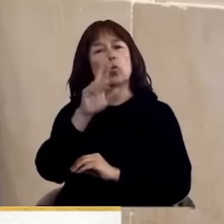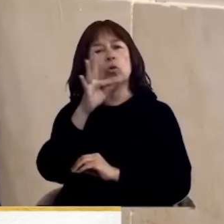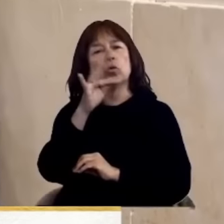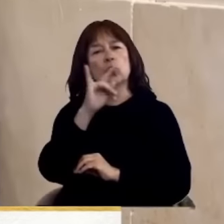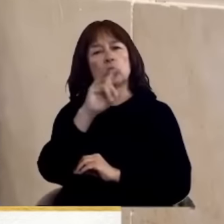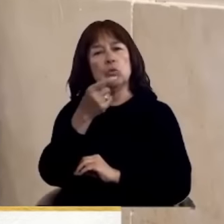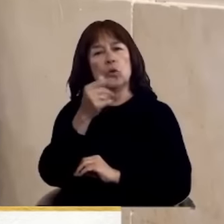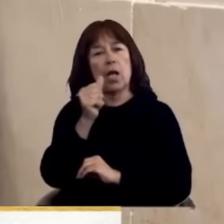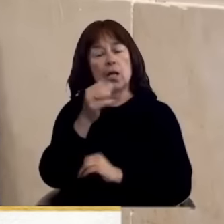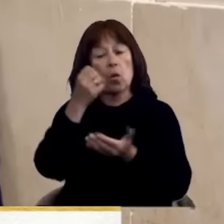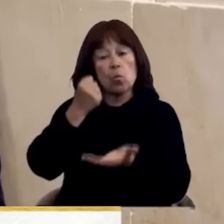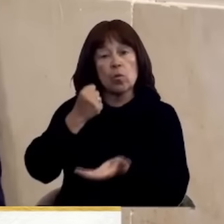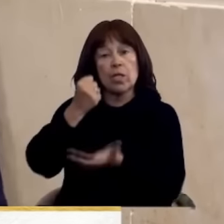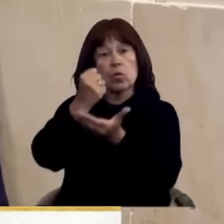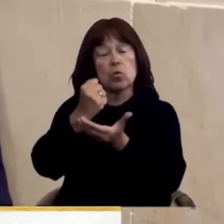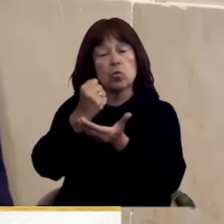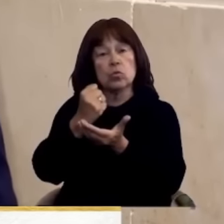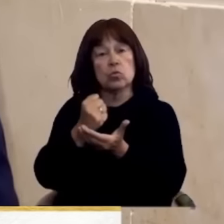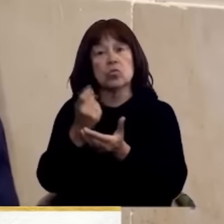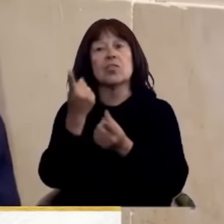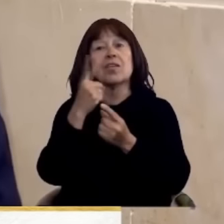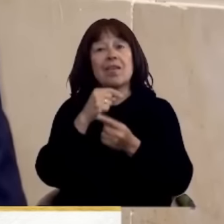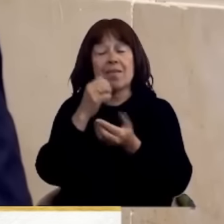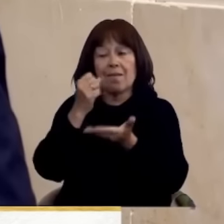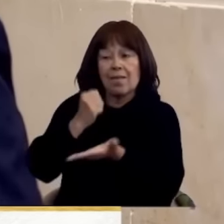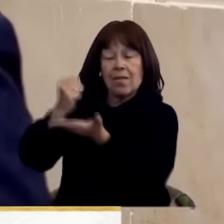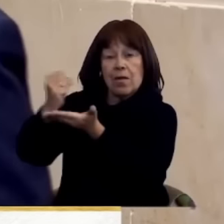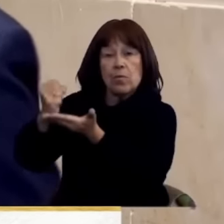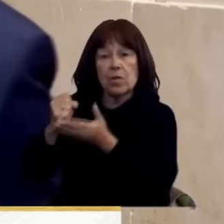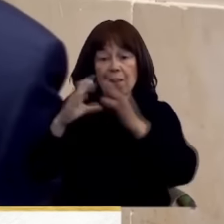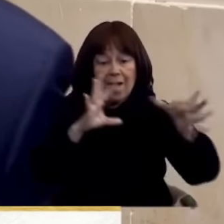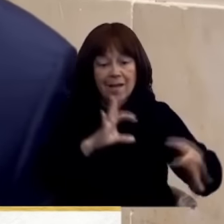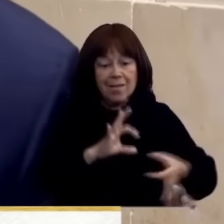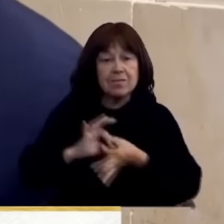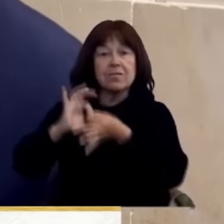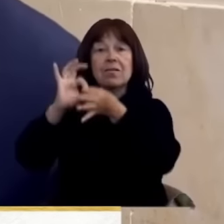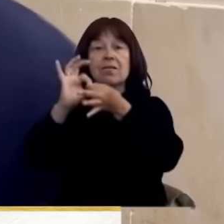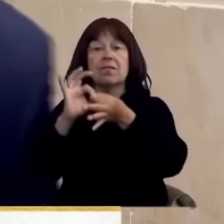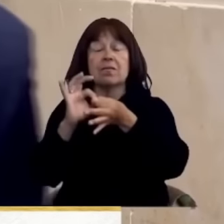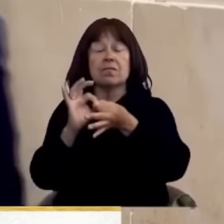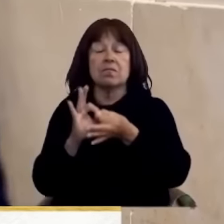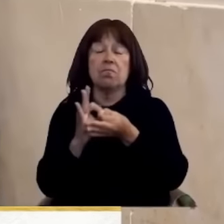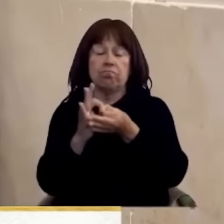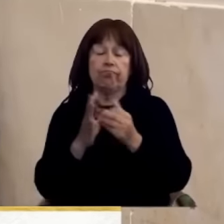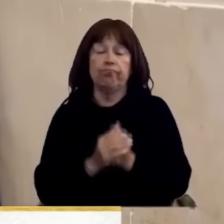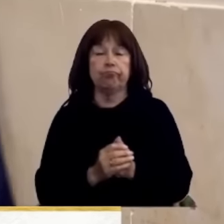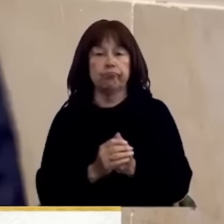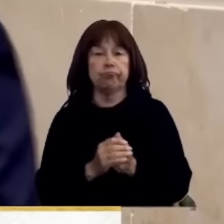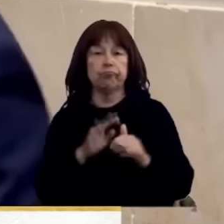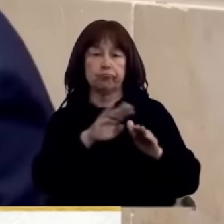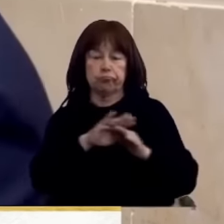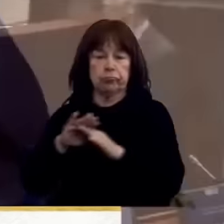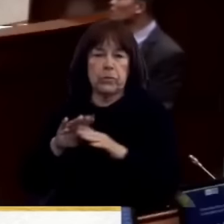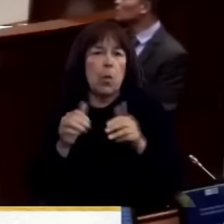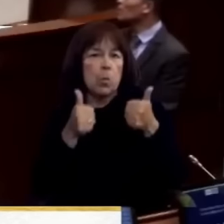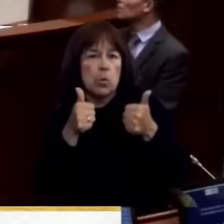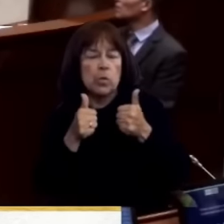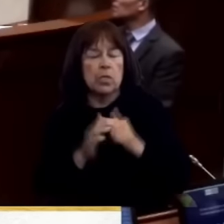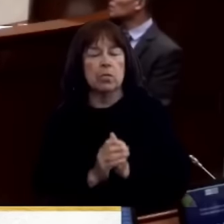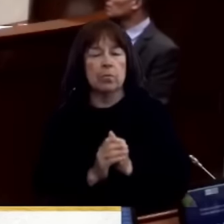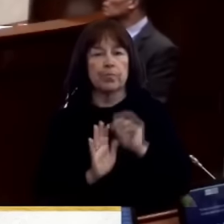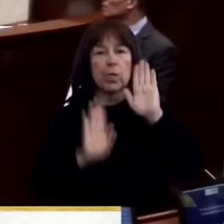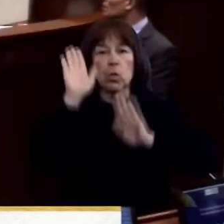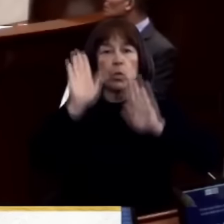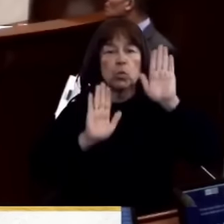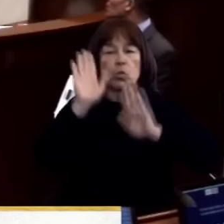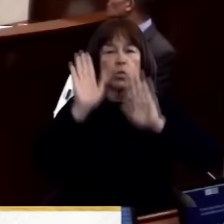con recursos específicos que tienen que aportar a esa alianza. Muy bien, ha pedido el uso de la